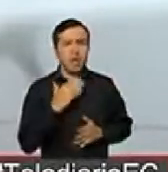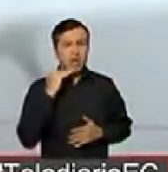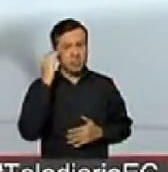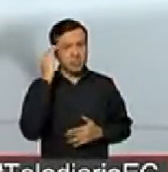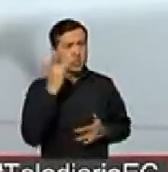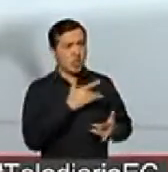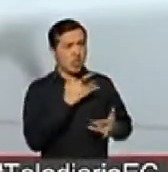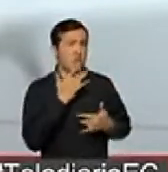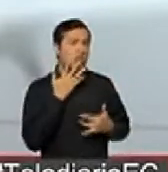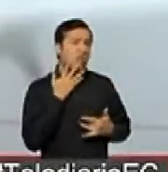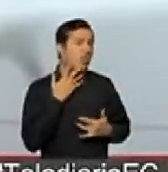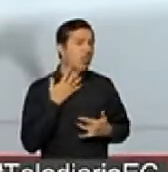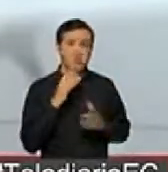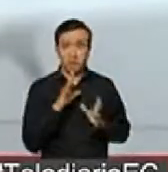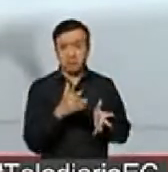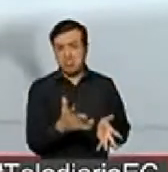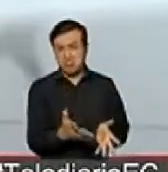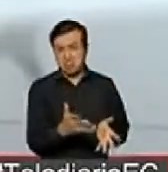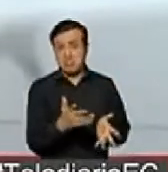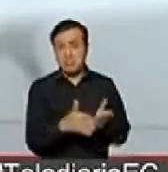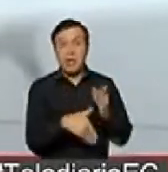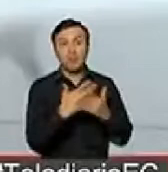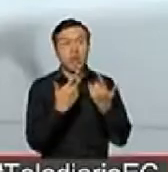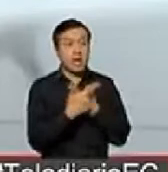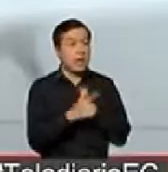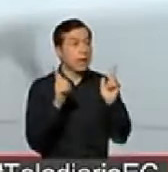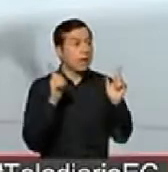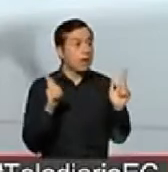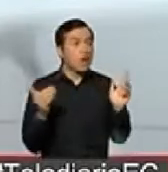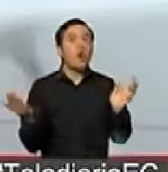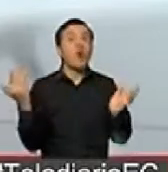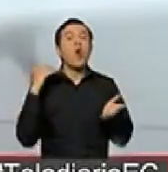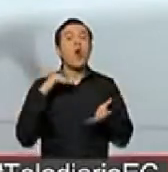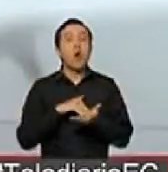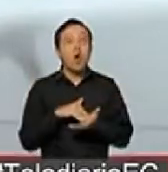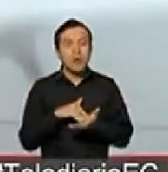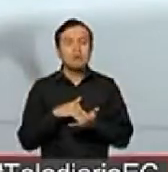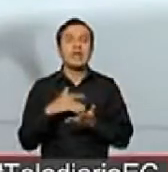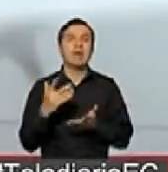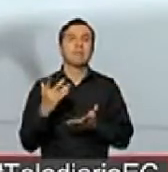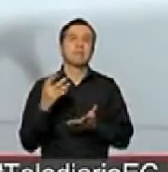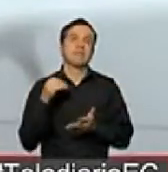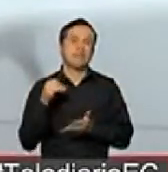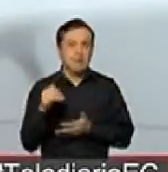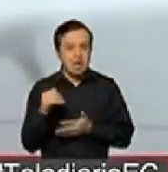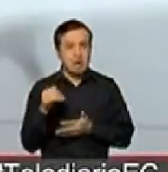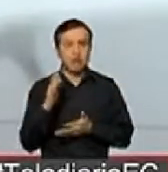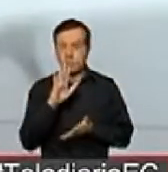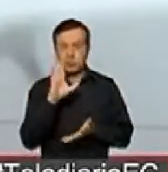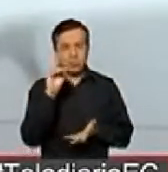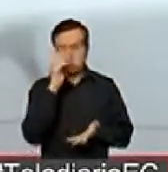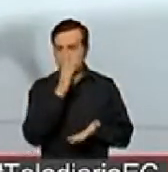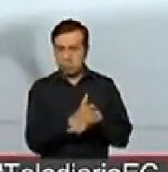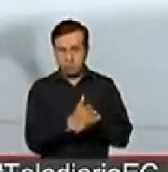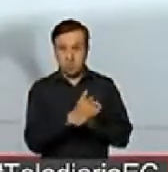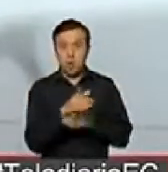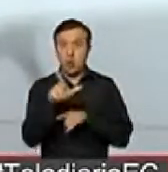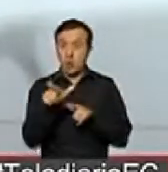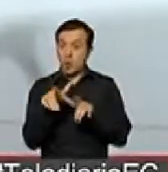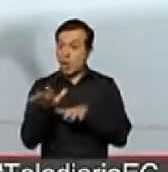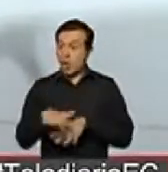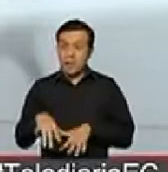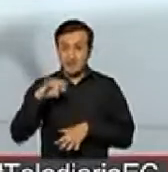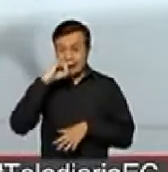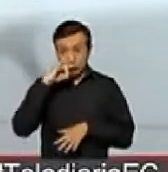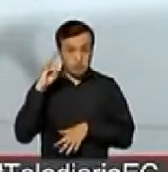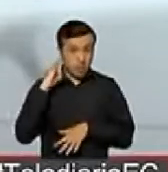quienes les llaman la atención. Una vez que recuperan su libertad, reinciden. Entonces, queremos evitar que se acerquen a espacios donde